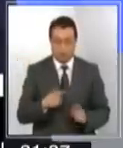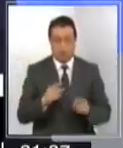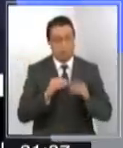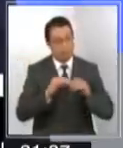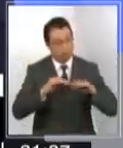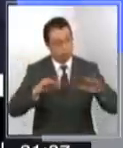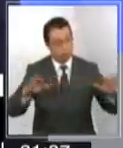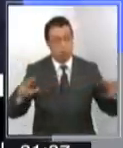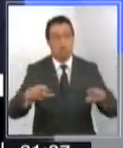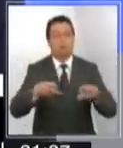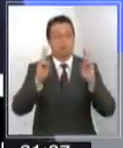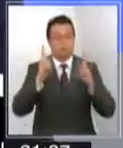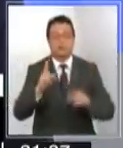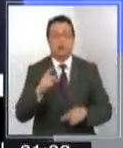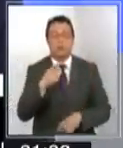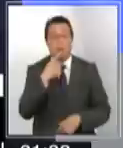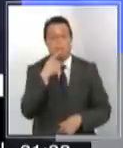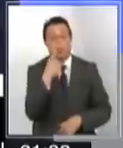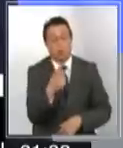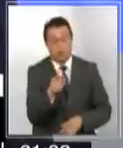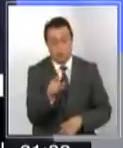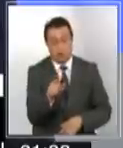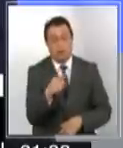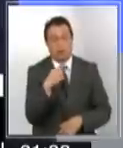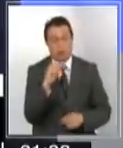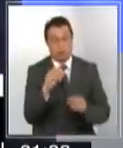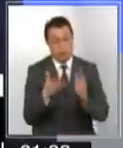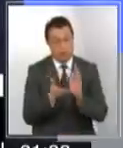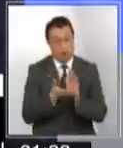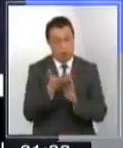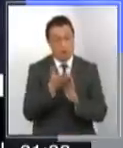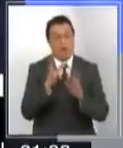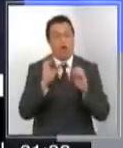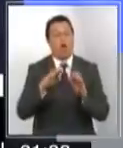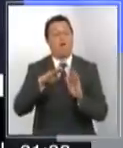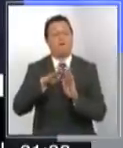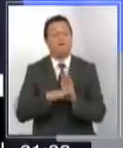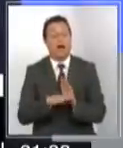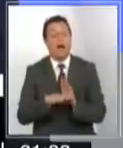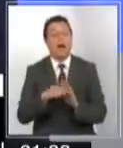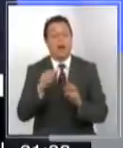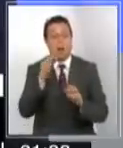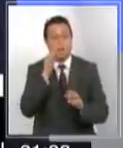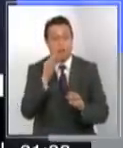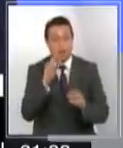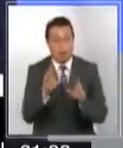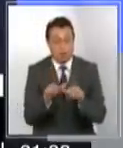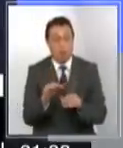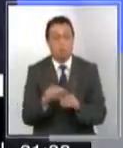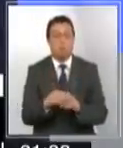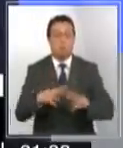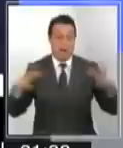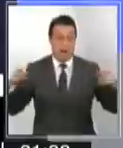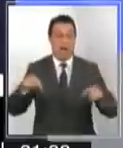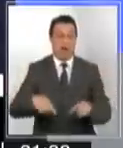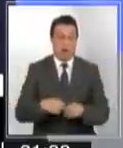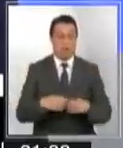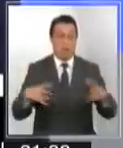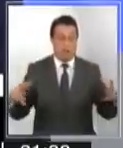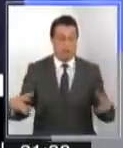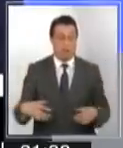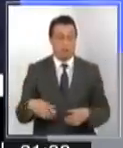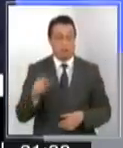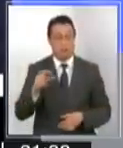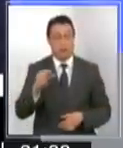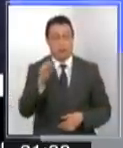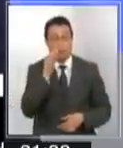el consumo, porque la pregunta es, con esto, ¿va a aumentar o bajar el consumo de la marihuana? Va a aumentar, de todas maneras. El consumo del